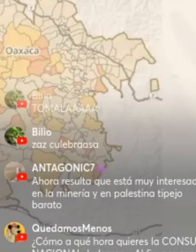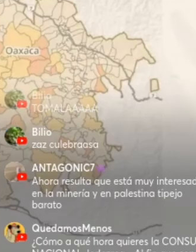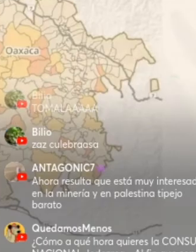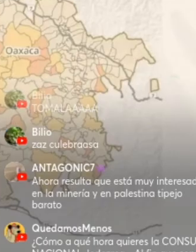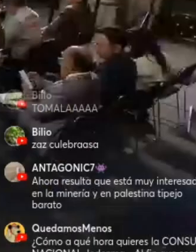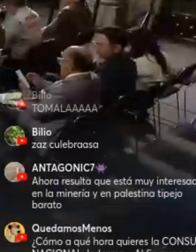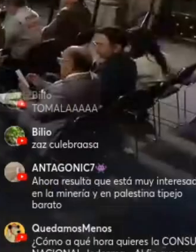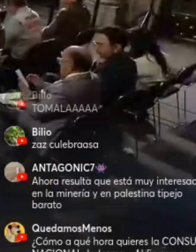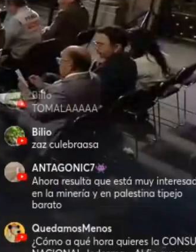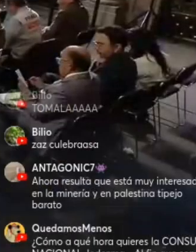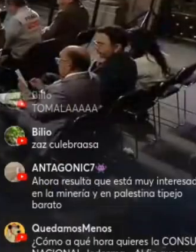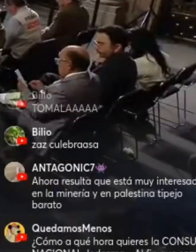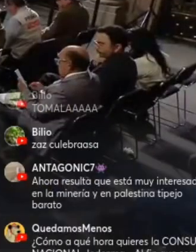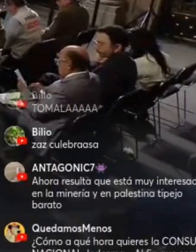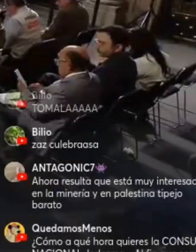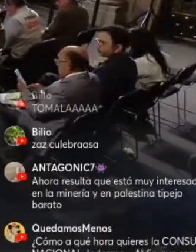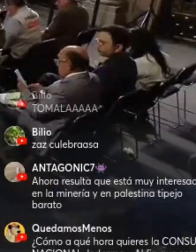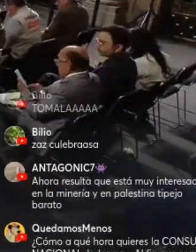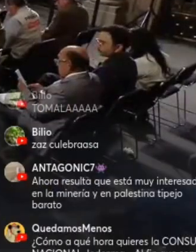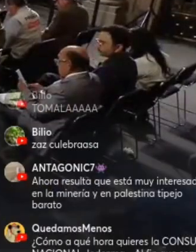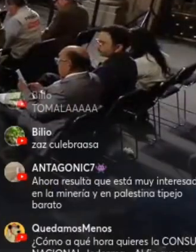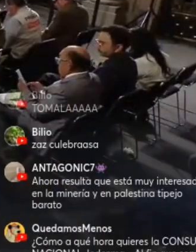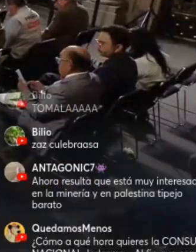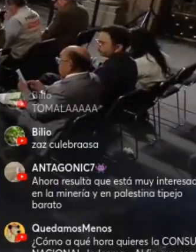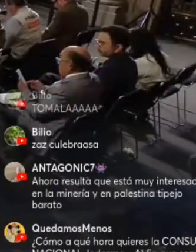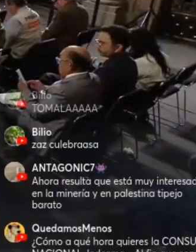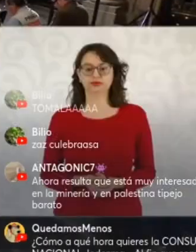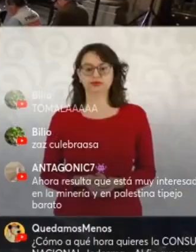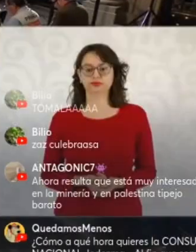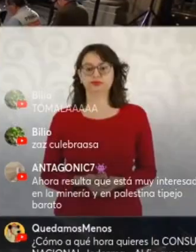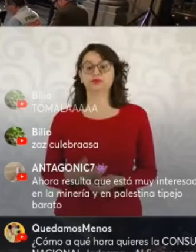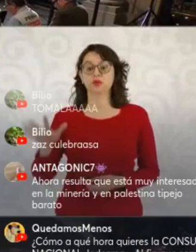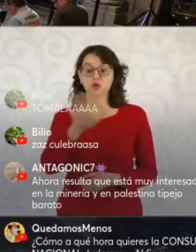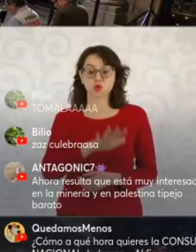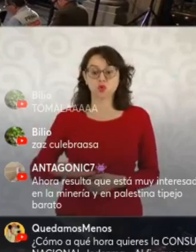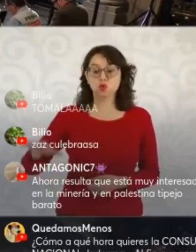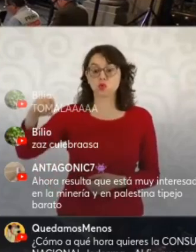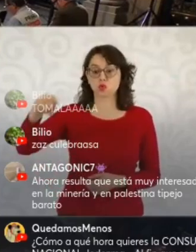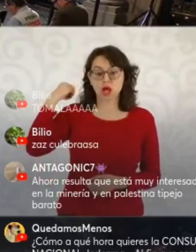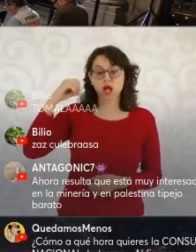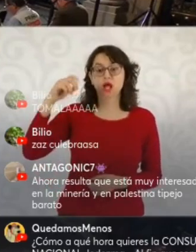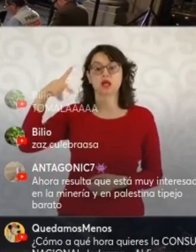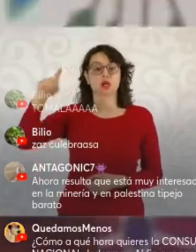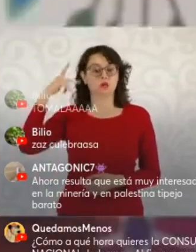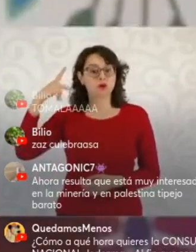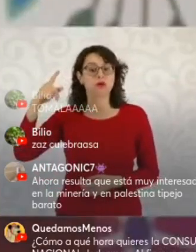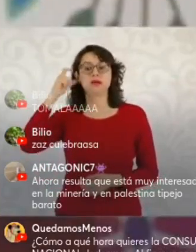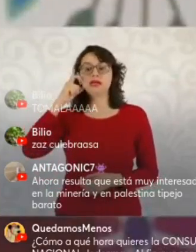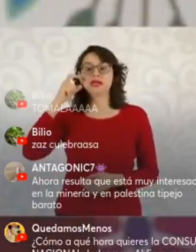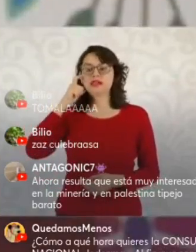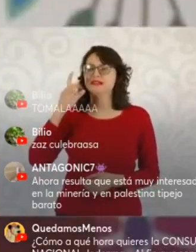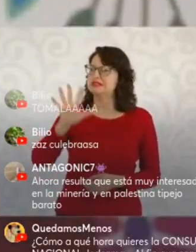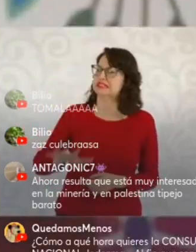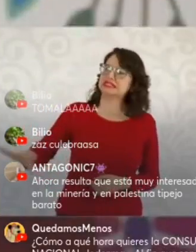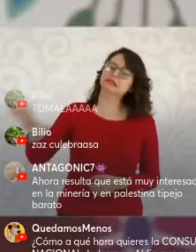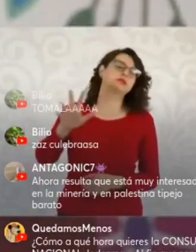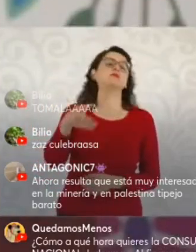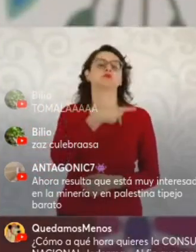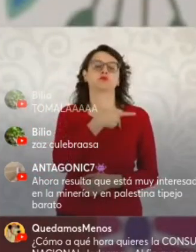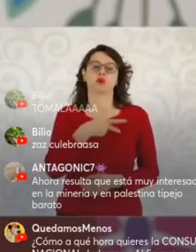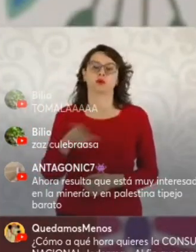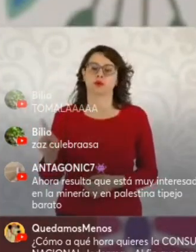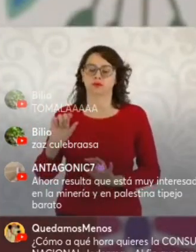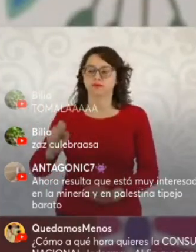y en la Mixteca de Puebla. Estas son de las zonas más pobres del país. Y ahora que